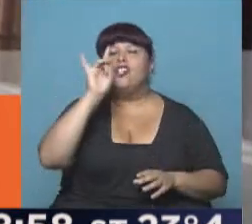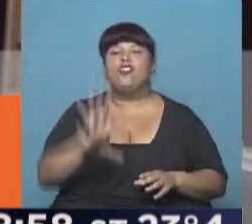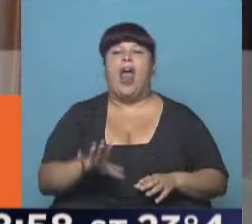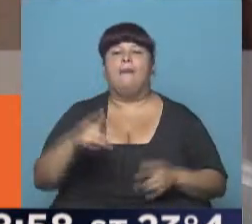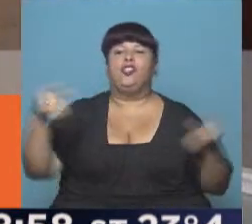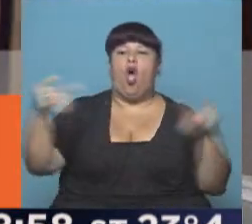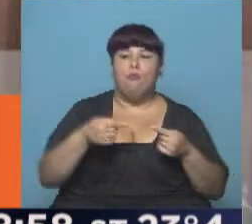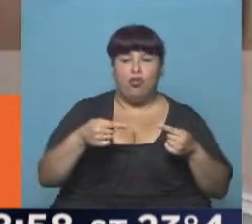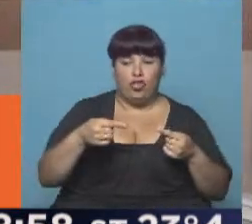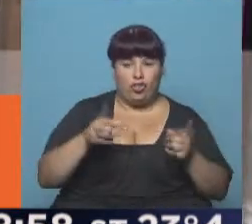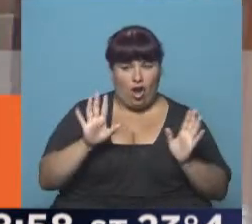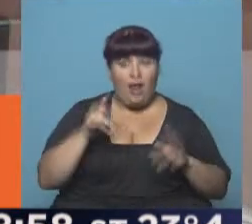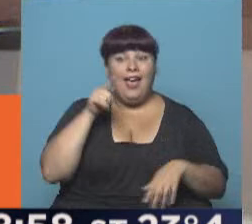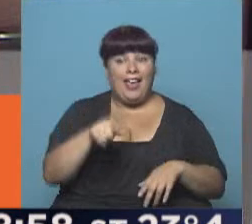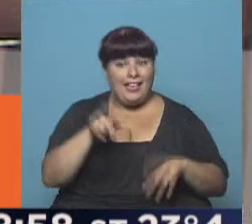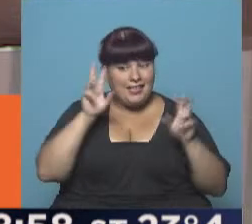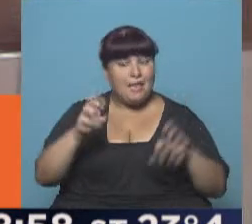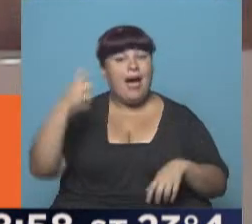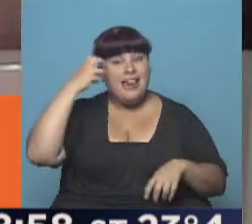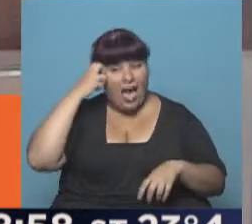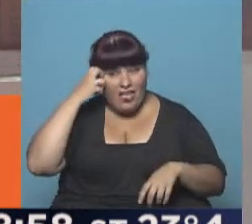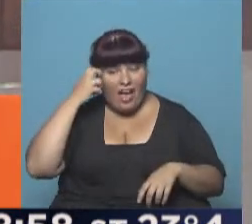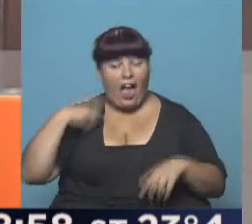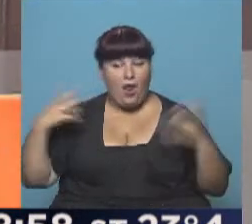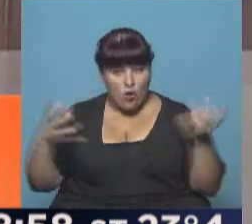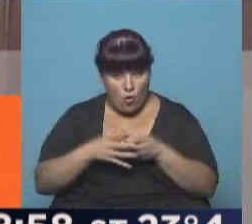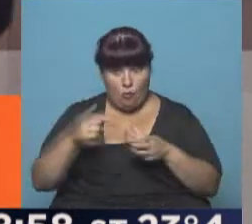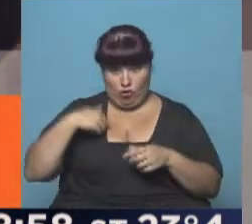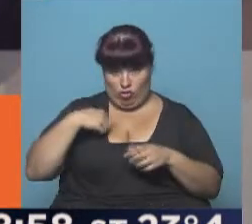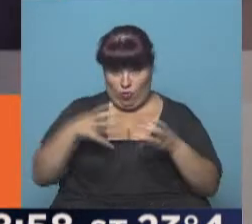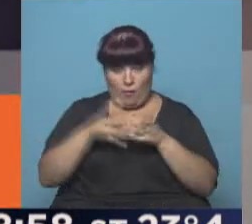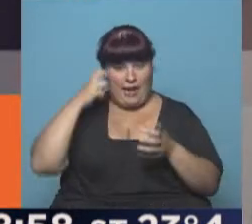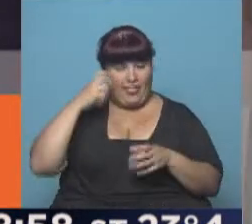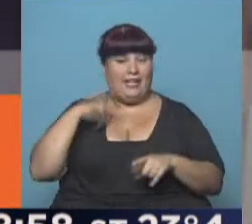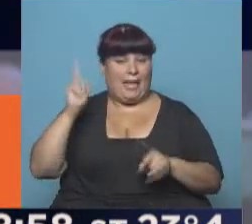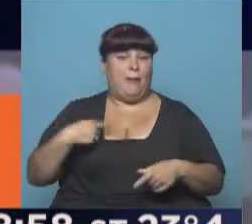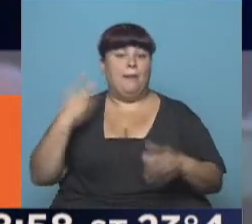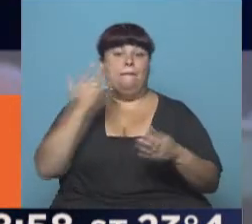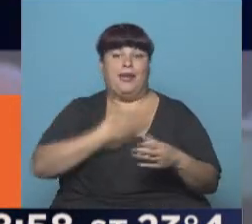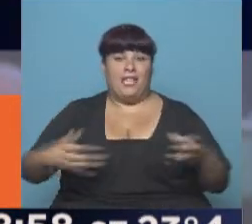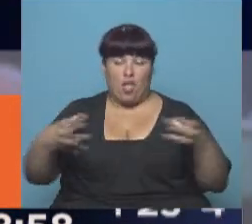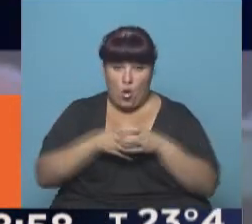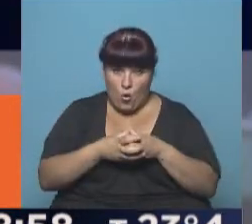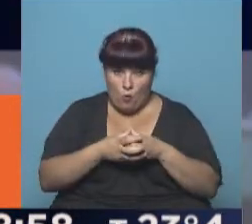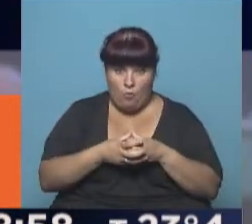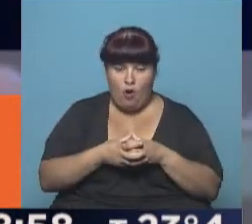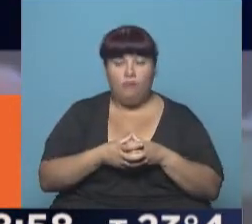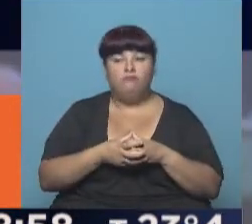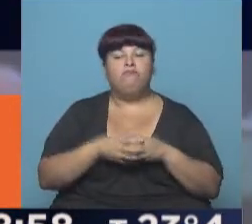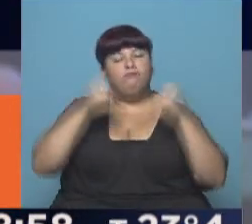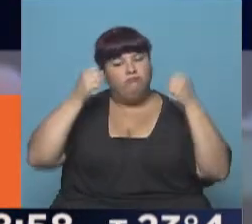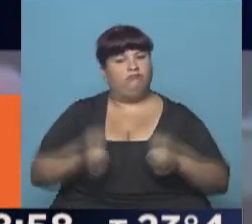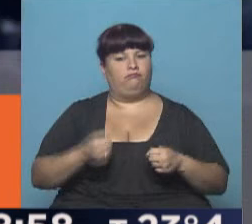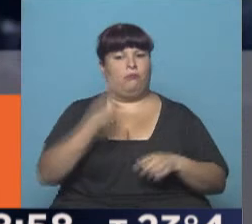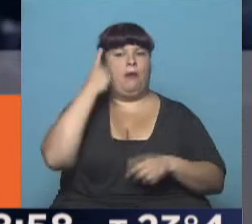da la oposición. Y en ese sentido el radicalismo, de donde yo provengo, además de presidir el interbloque, tomó una